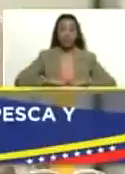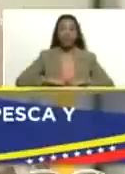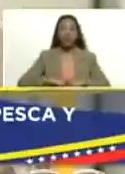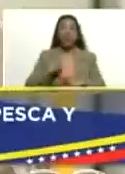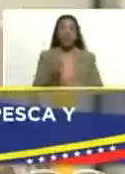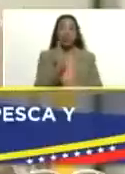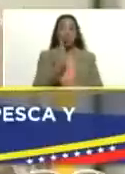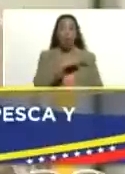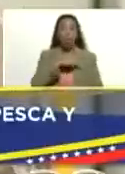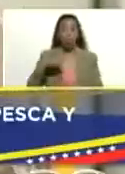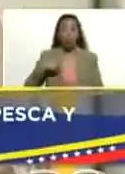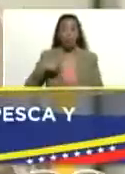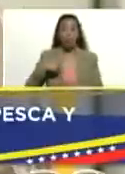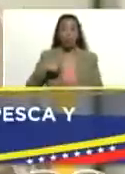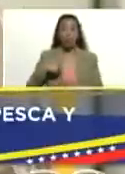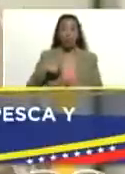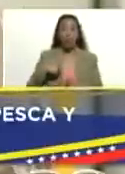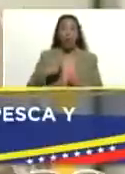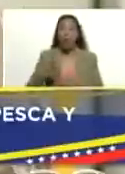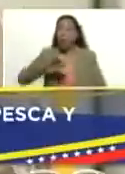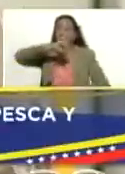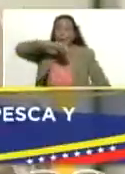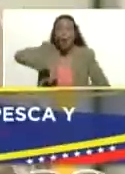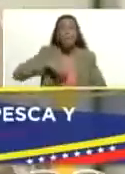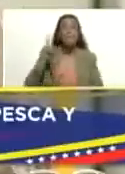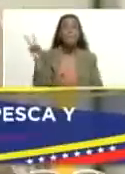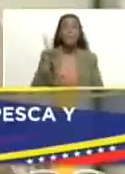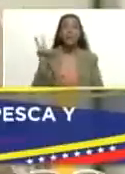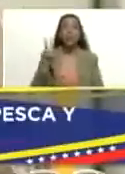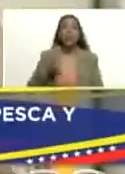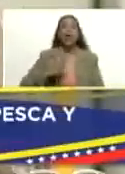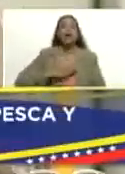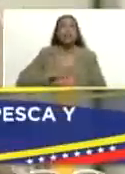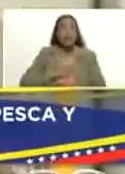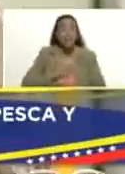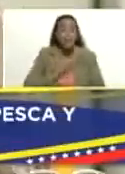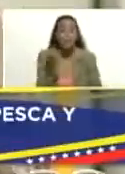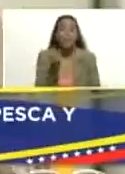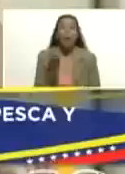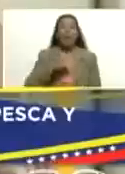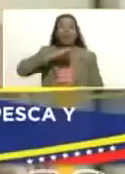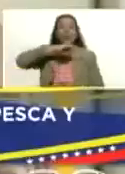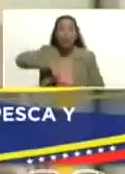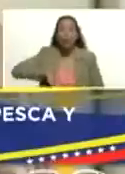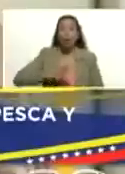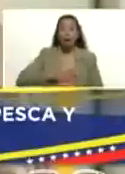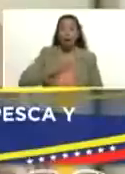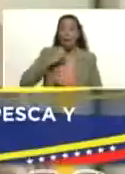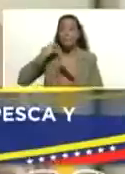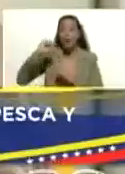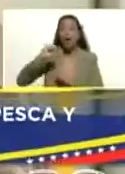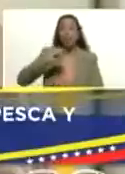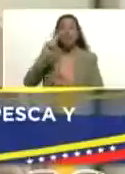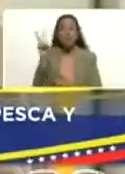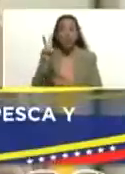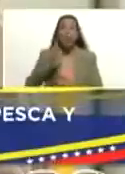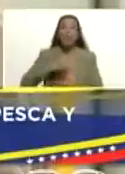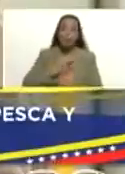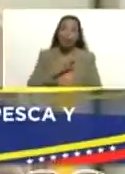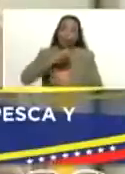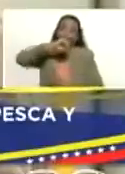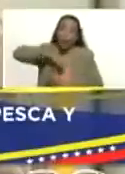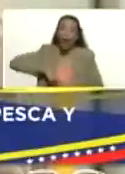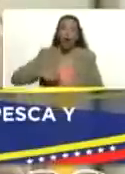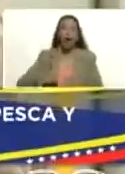Solo nosotros, los que amamos a Venezuela, los que amamos la historia de nuestra patria, con mucho